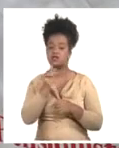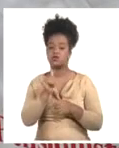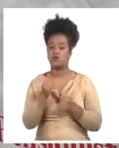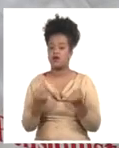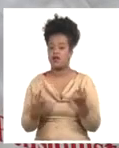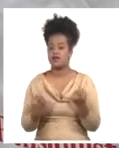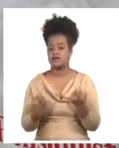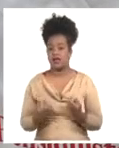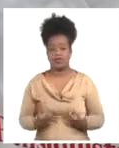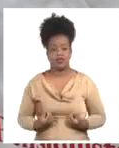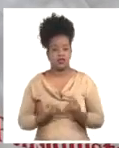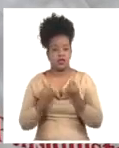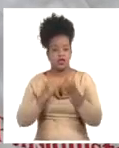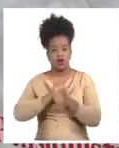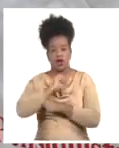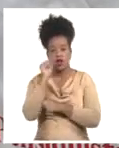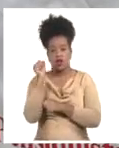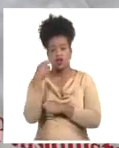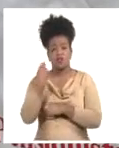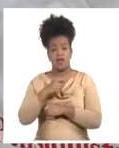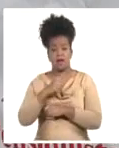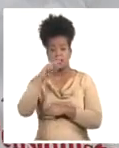y tenemos que pagarla